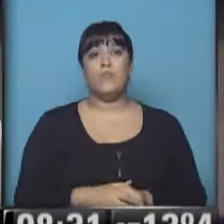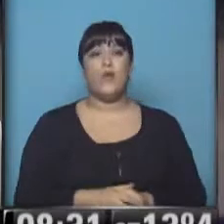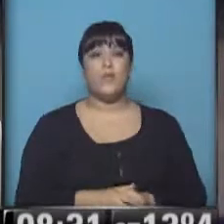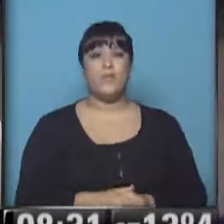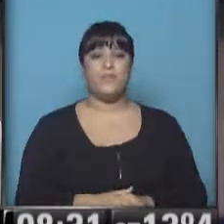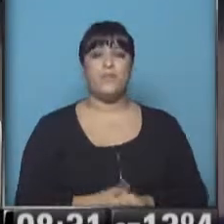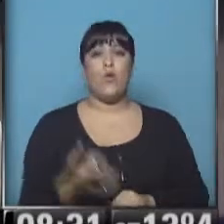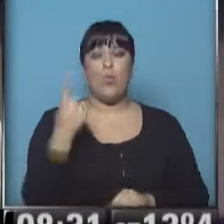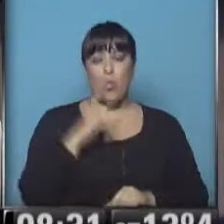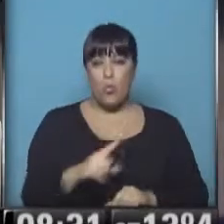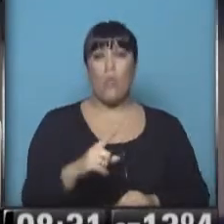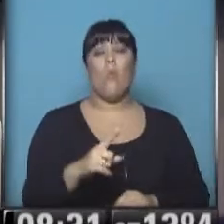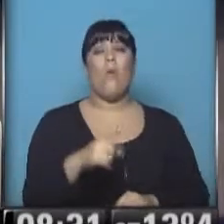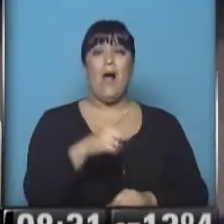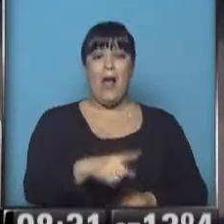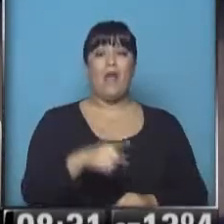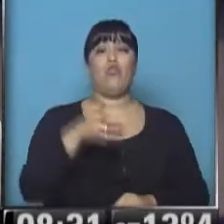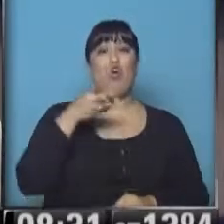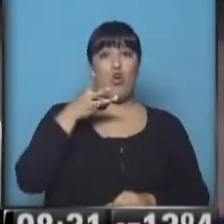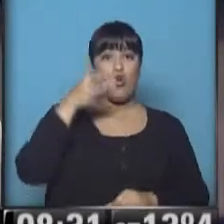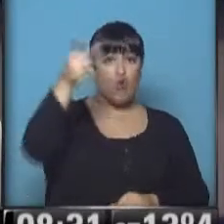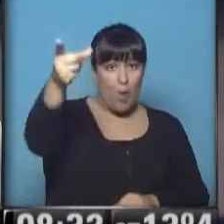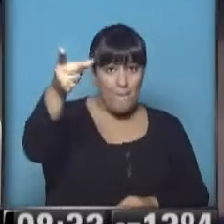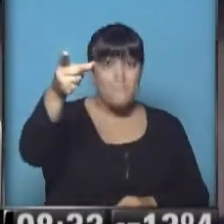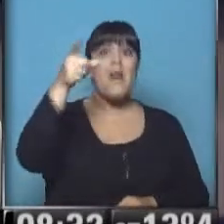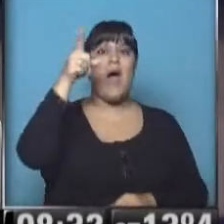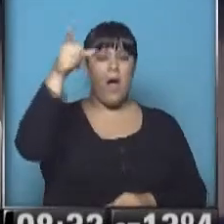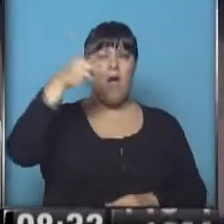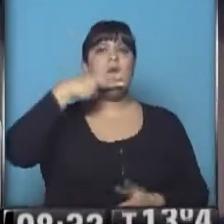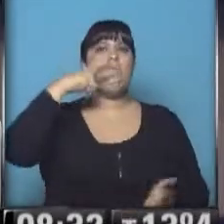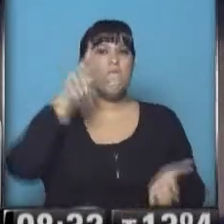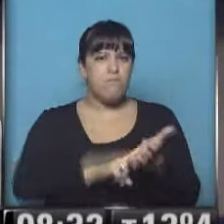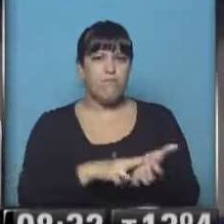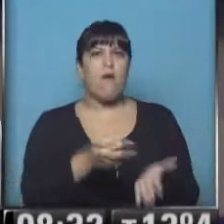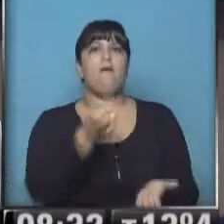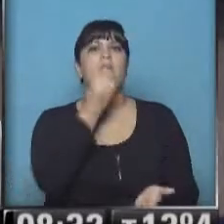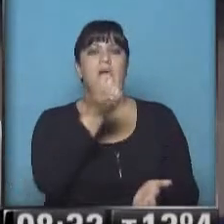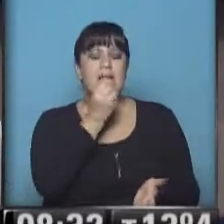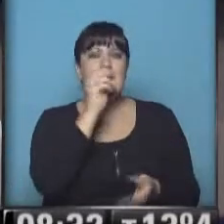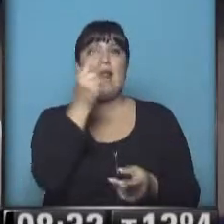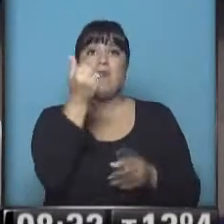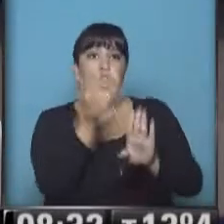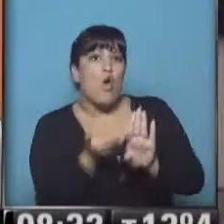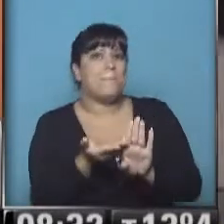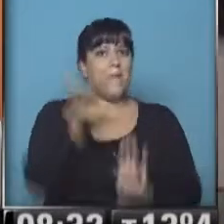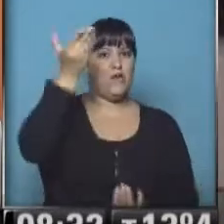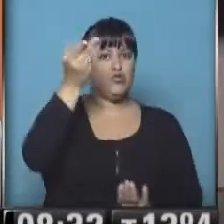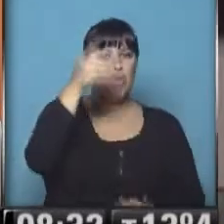importa sobrefacturan el valor declara un valor mayor al que argentina